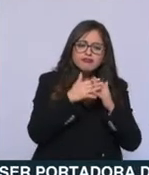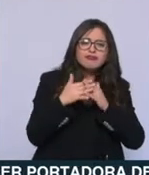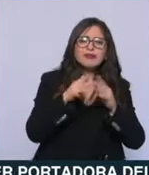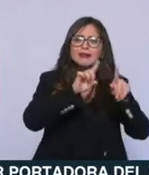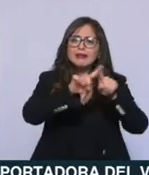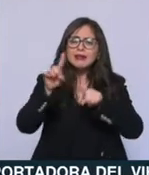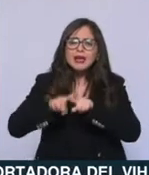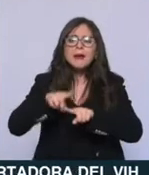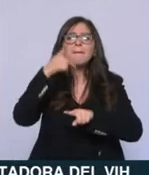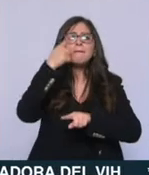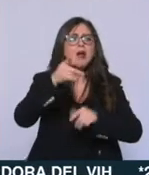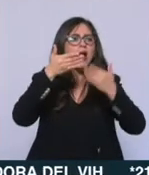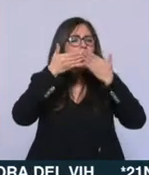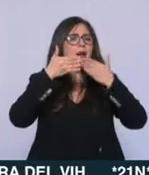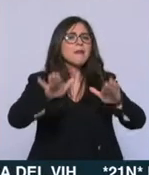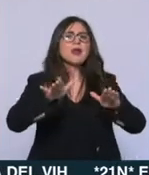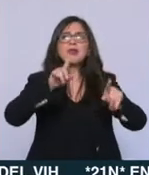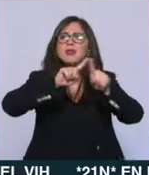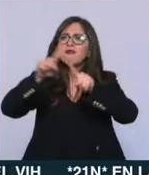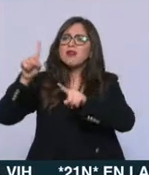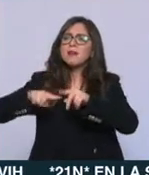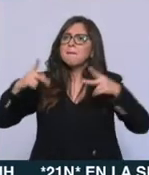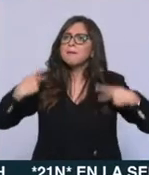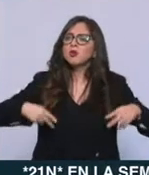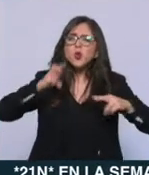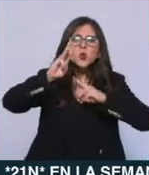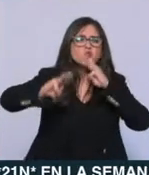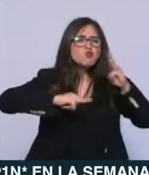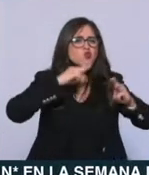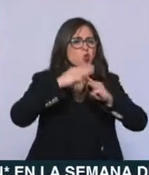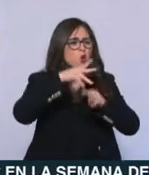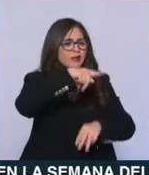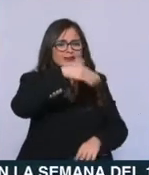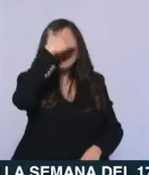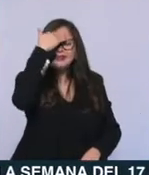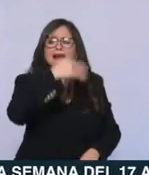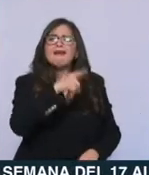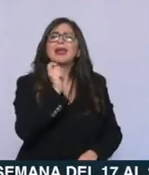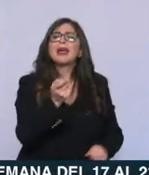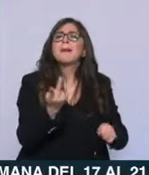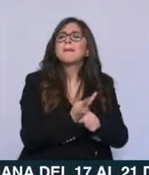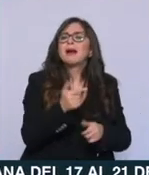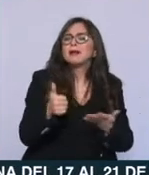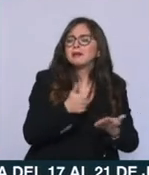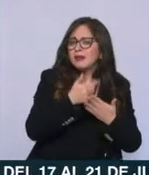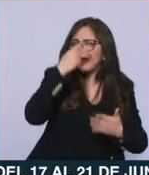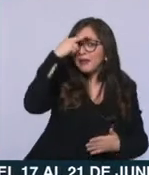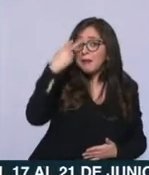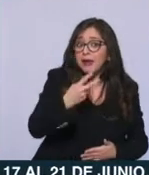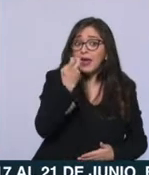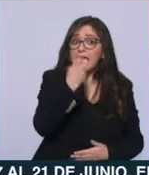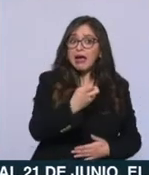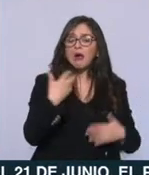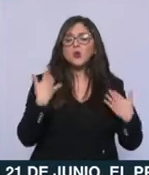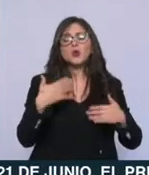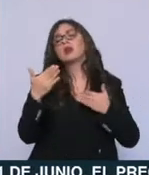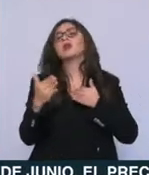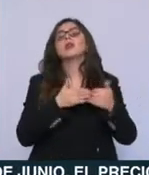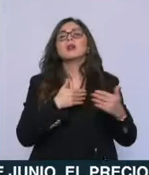todo el mundo, que todo el mundo sepa lo que hace todo el mundo. Realmente es algo muy interesante, es algo novedoso y,